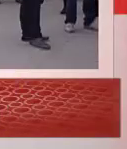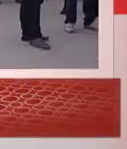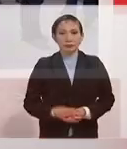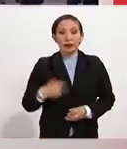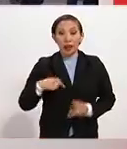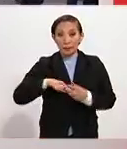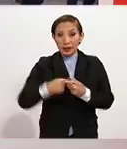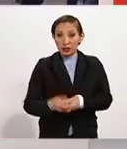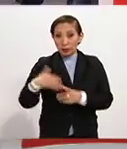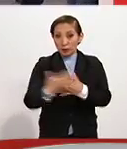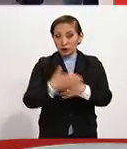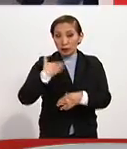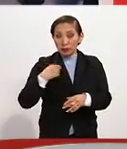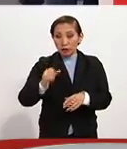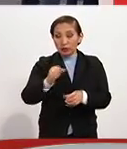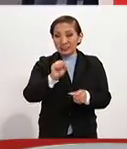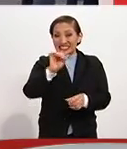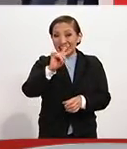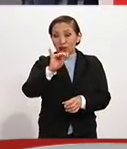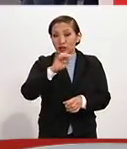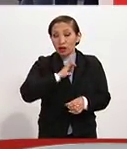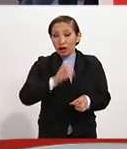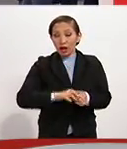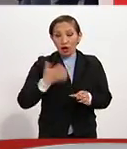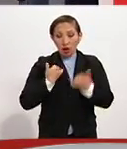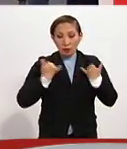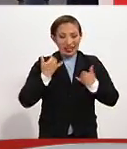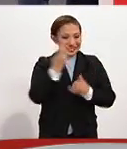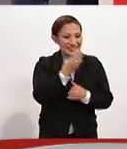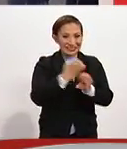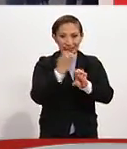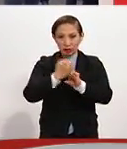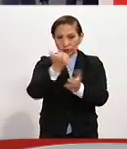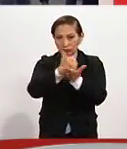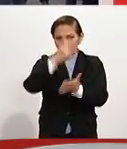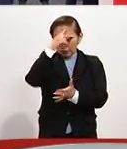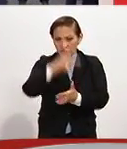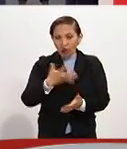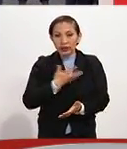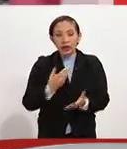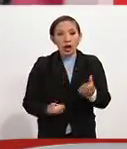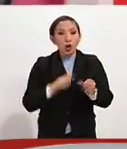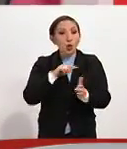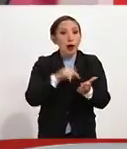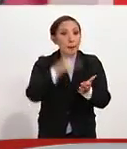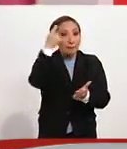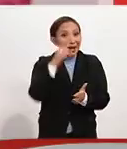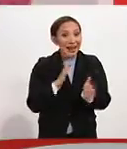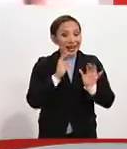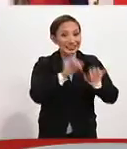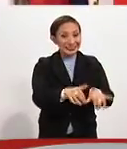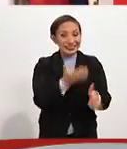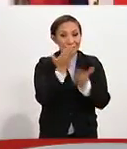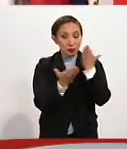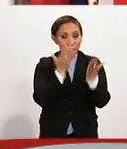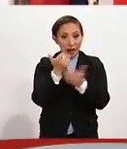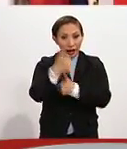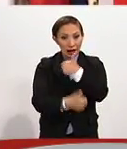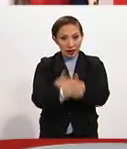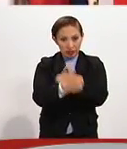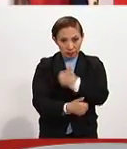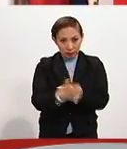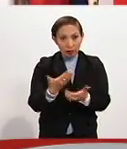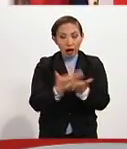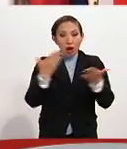A partir del próximo ciclo escolar, jóvenes de 3 estados y la Ciudad de México tendrán un lugar para estudiar una carrera. Estarán